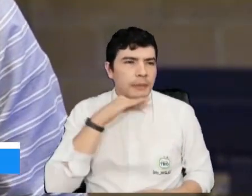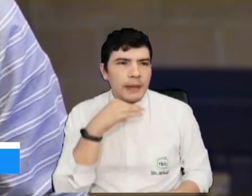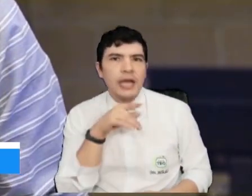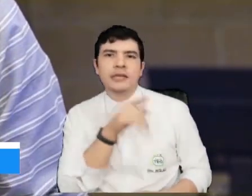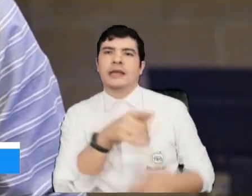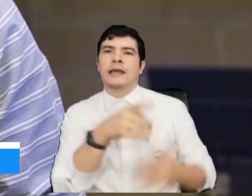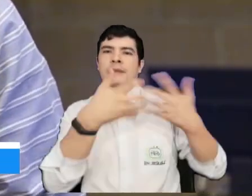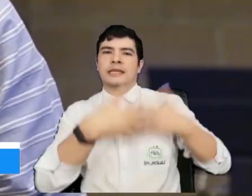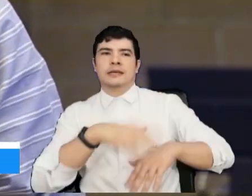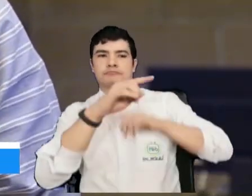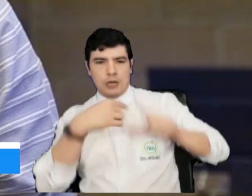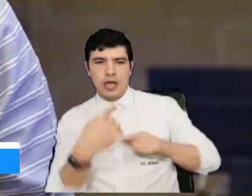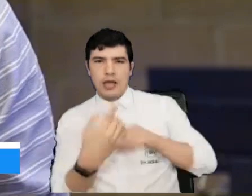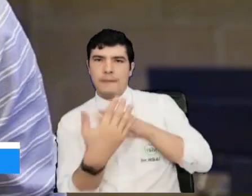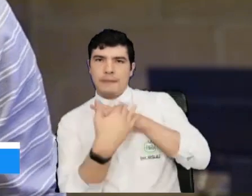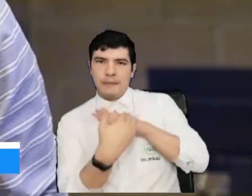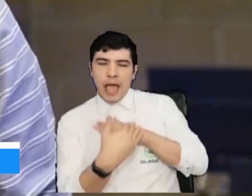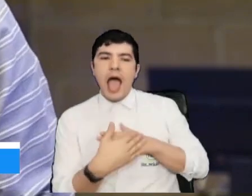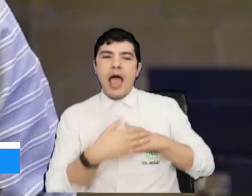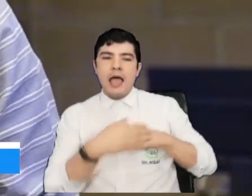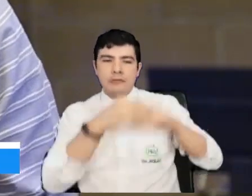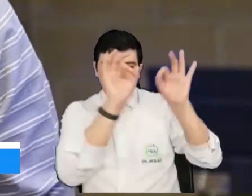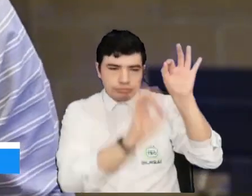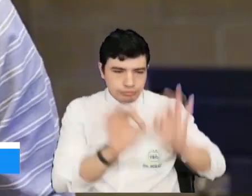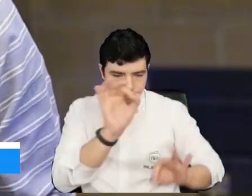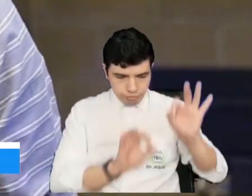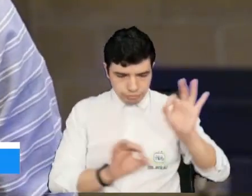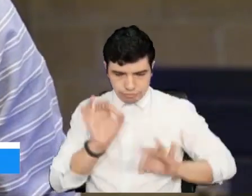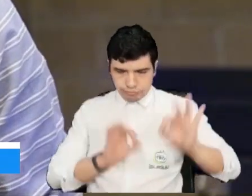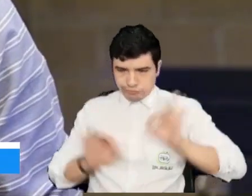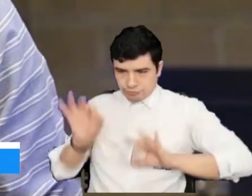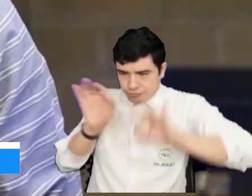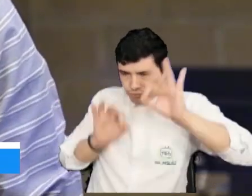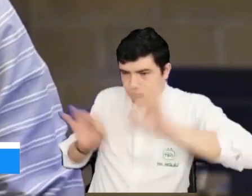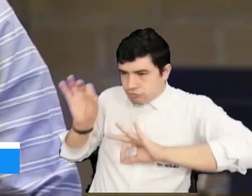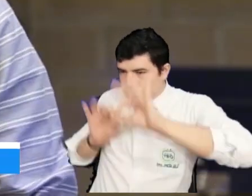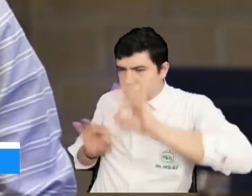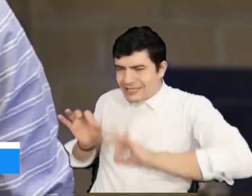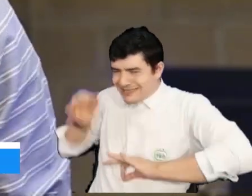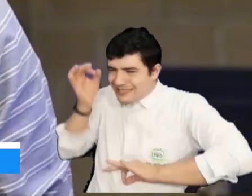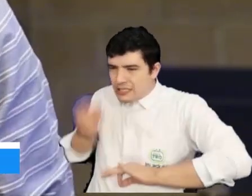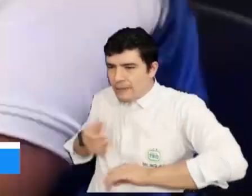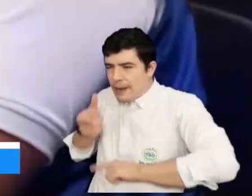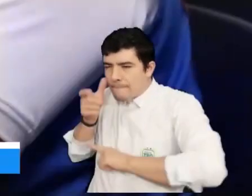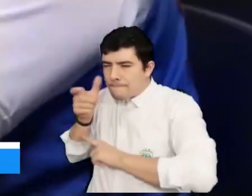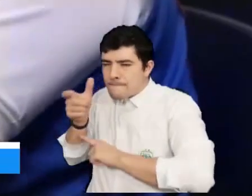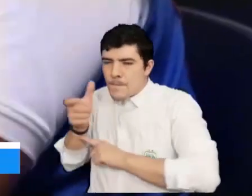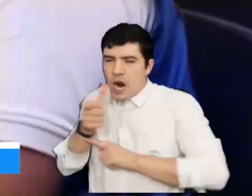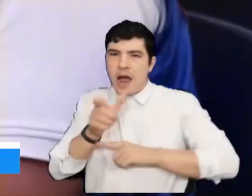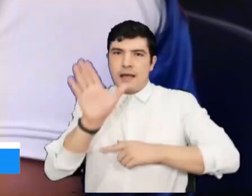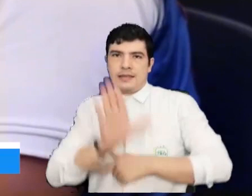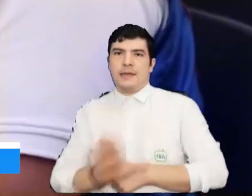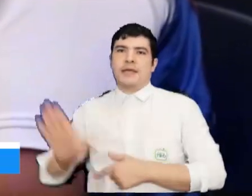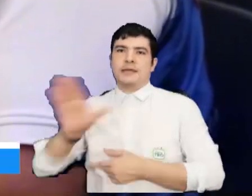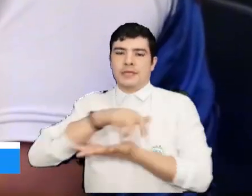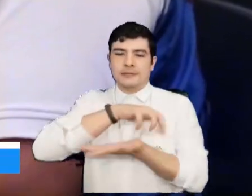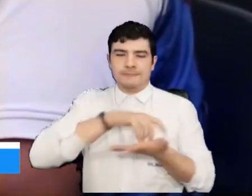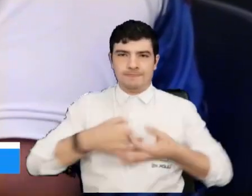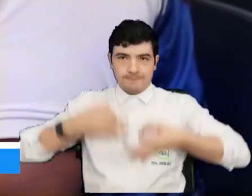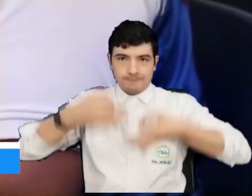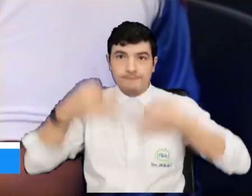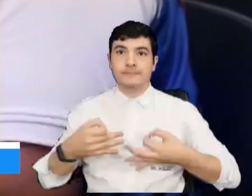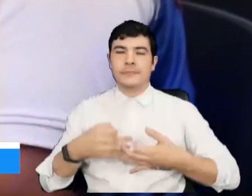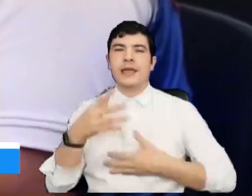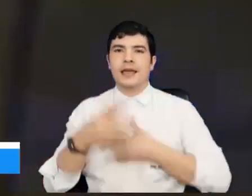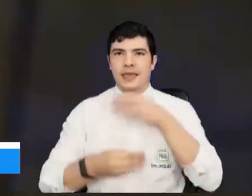información canalizada para que no se pierda la vigilancia y el seguimiento de los casos en nuestro departamento. Los reportes de las empresas deben